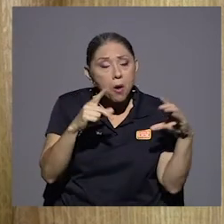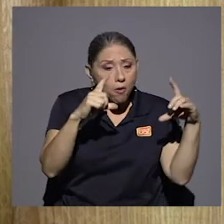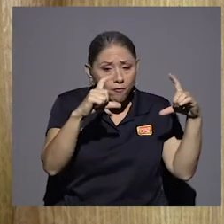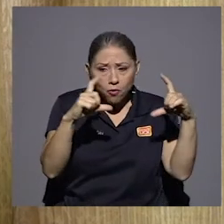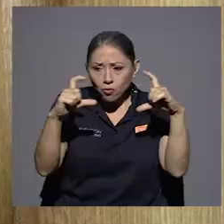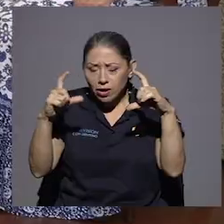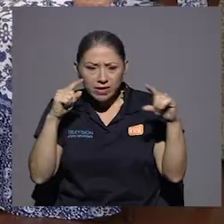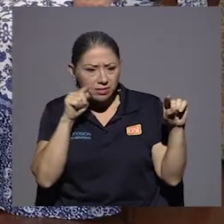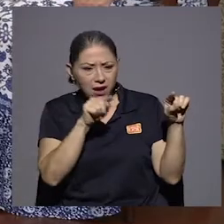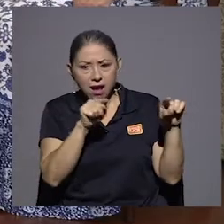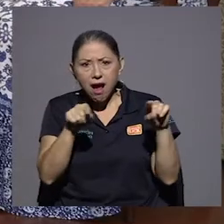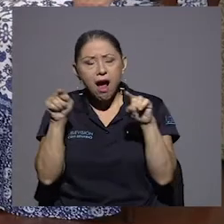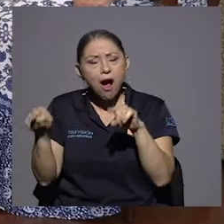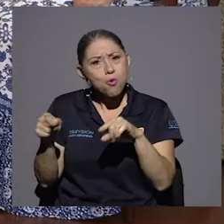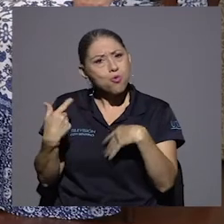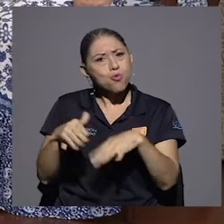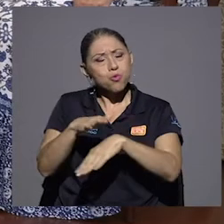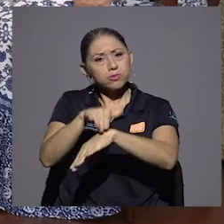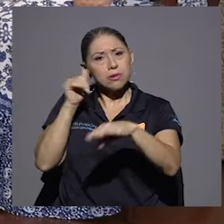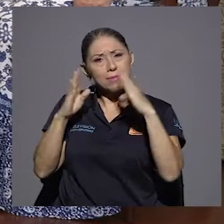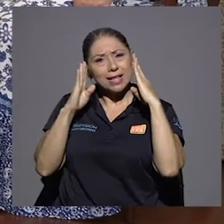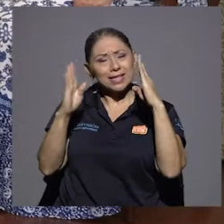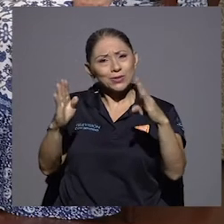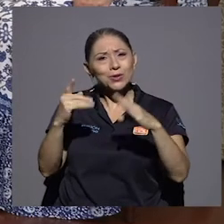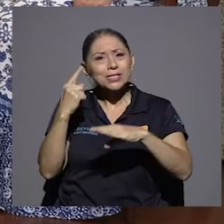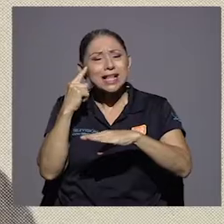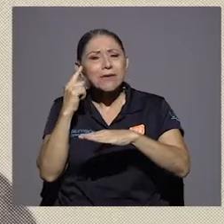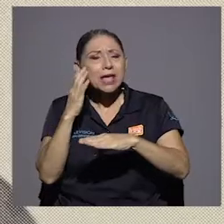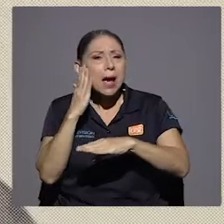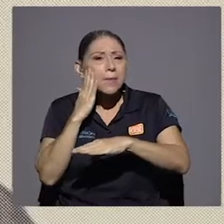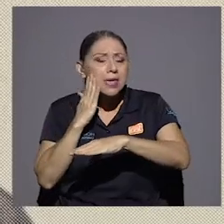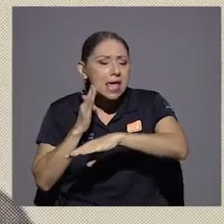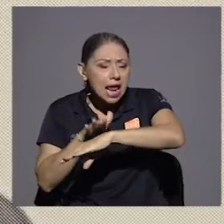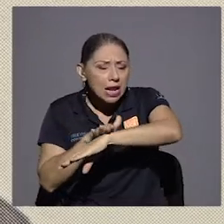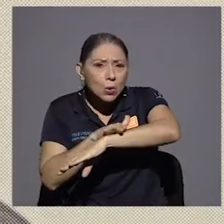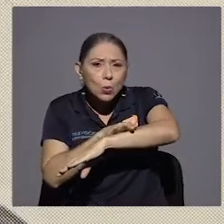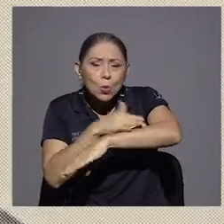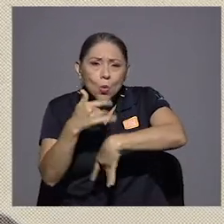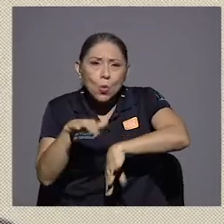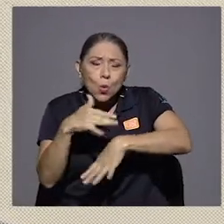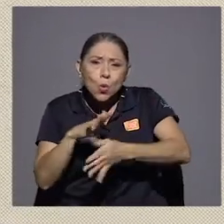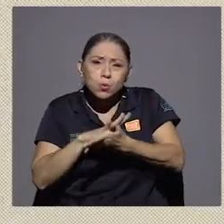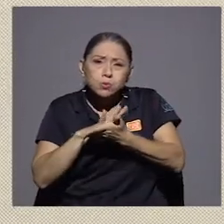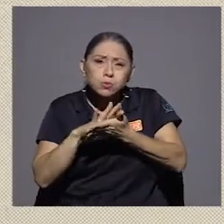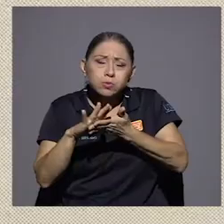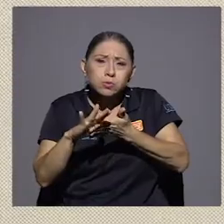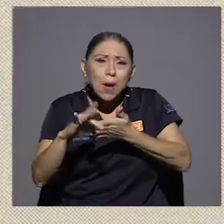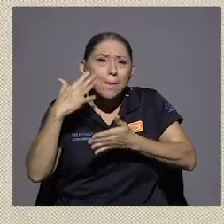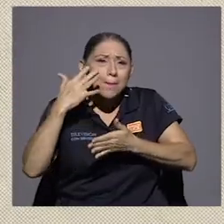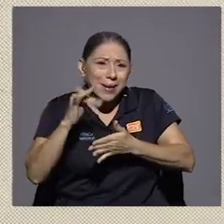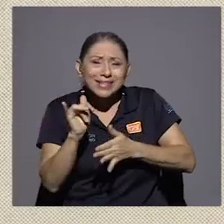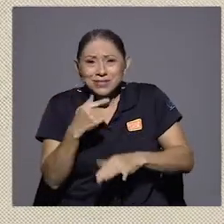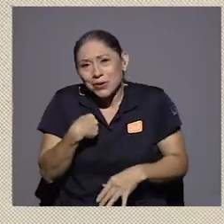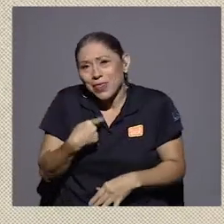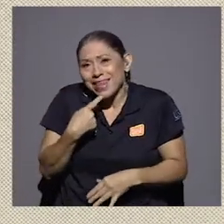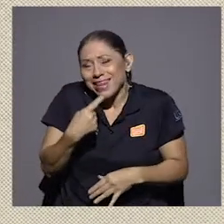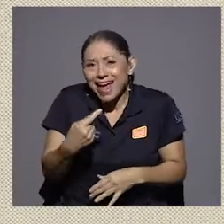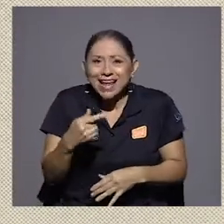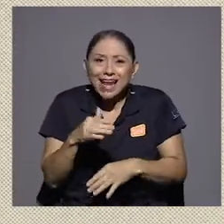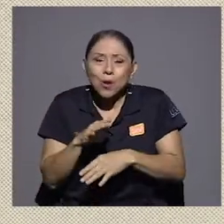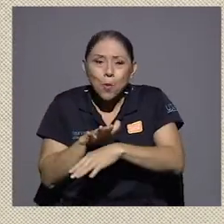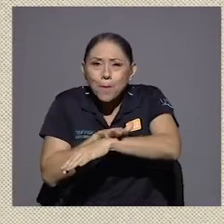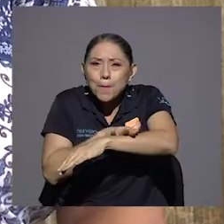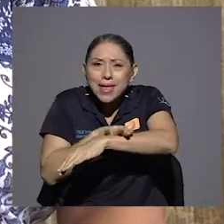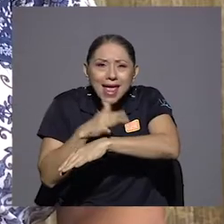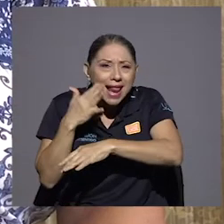que he podido chequear, porque se le vio una piel muy terza. Inclusive yo diría que era una piel de una persona